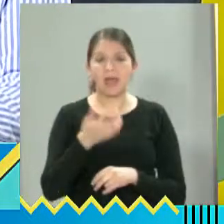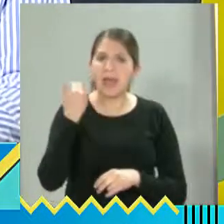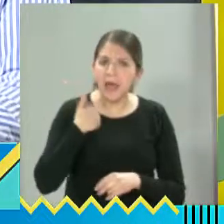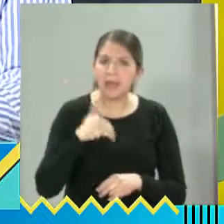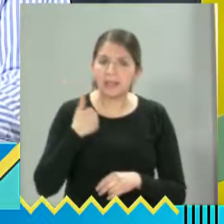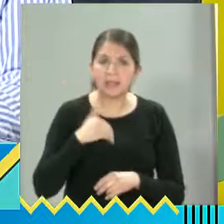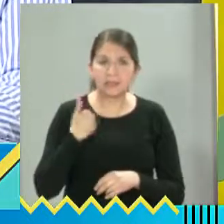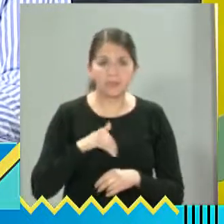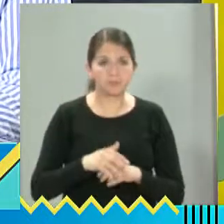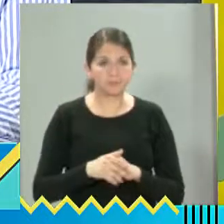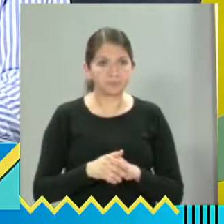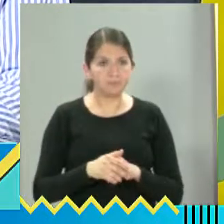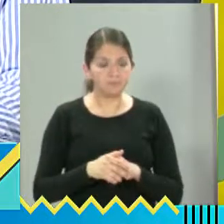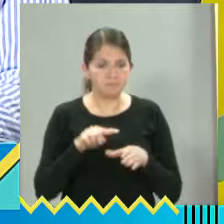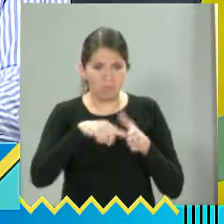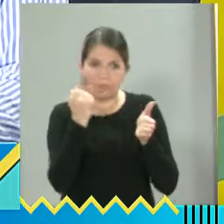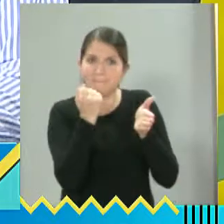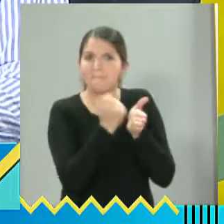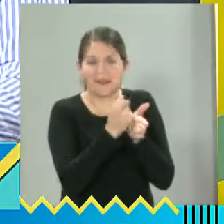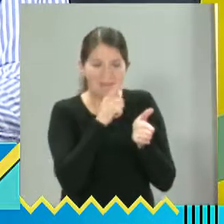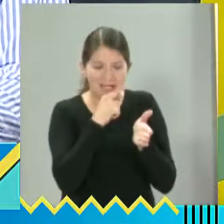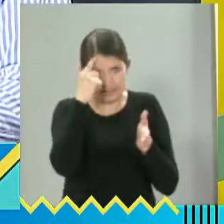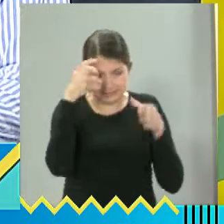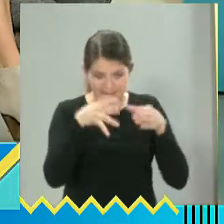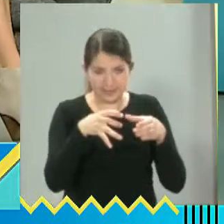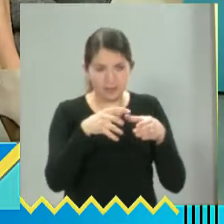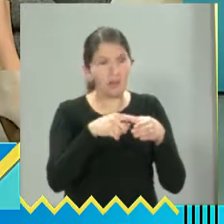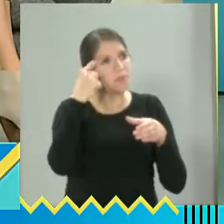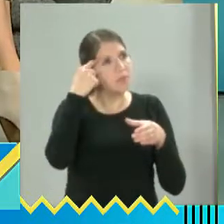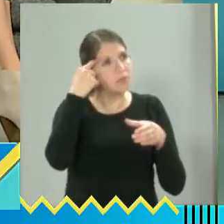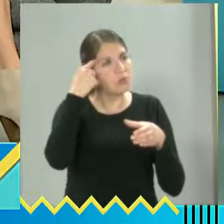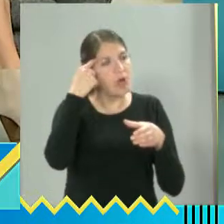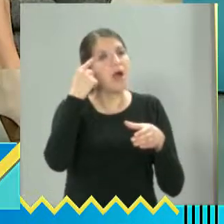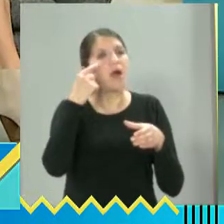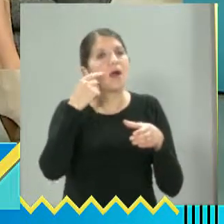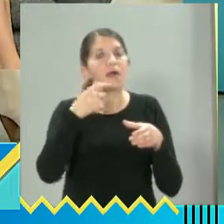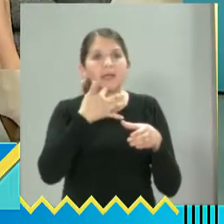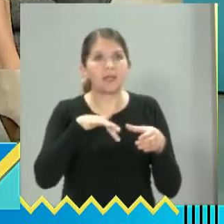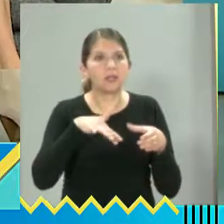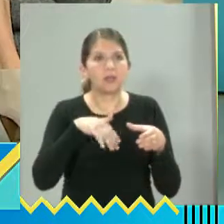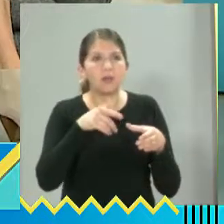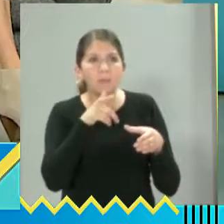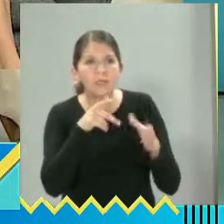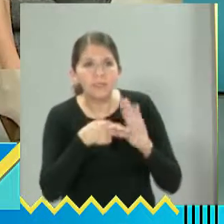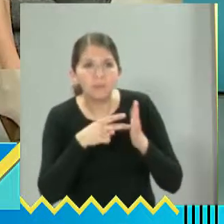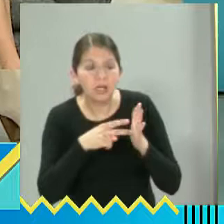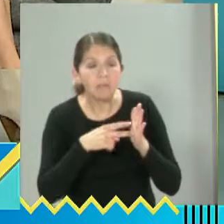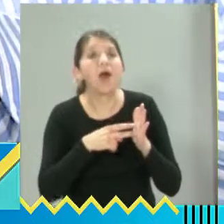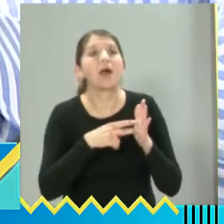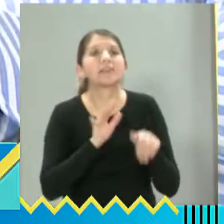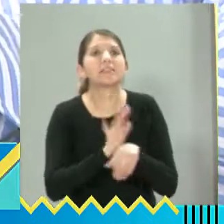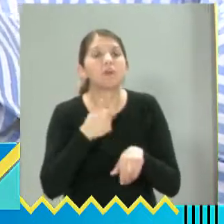tiene el marcador somático de decir, cuando hay ruido a crisis, tengo que correr a comprar el